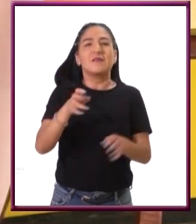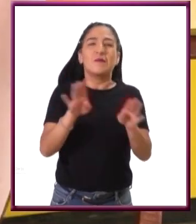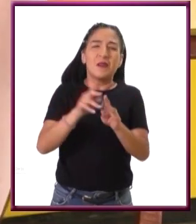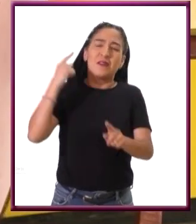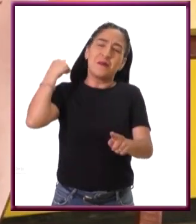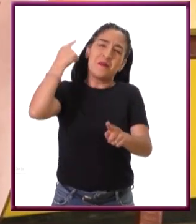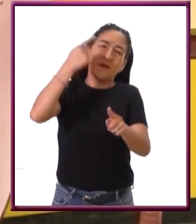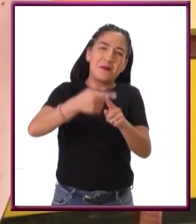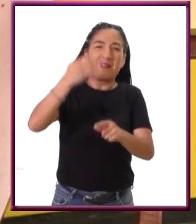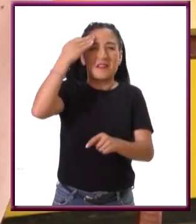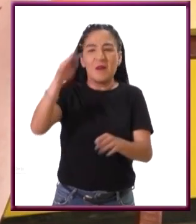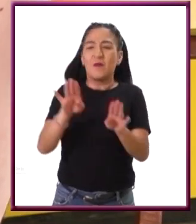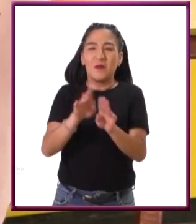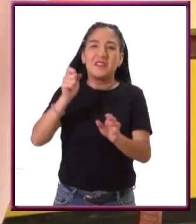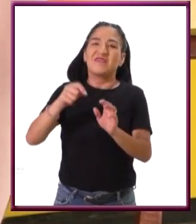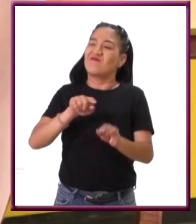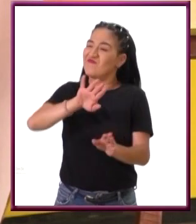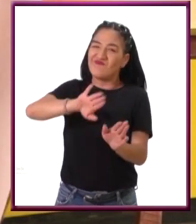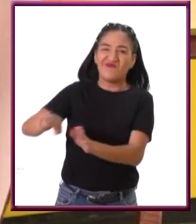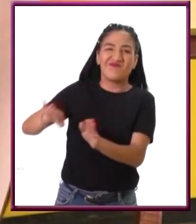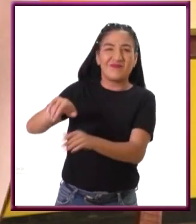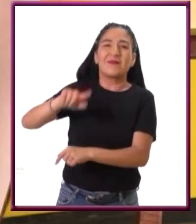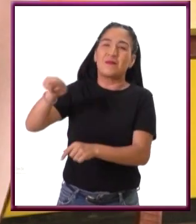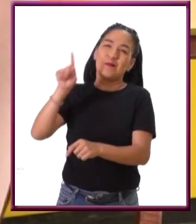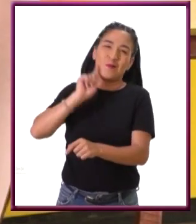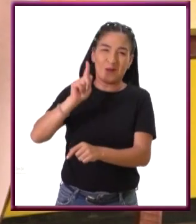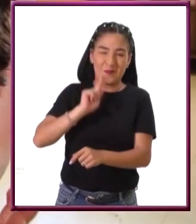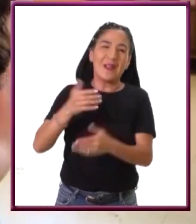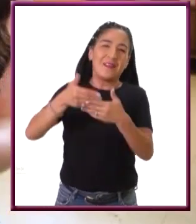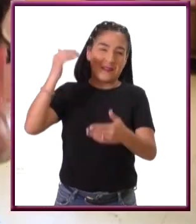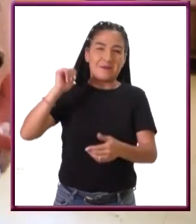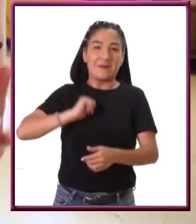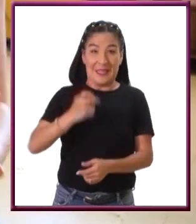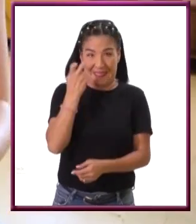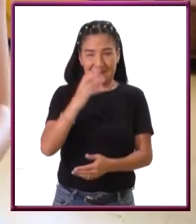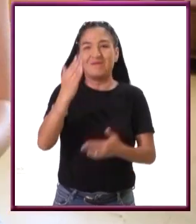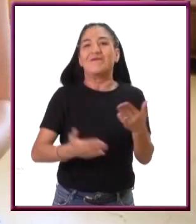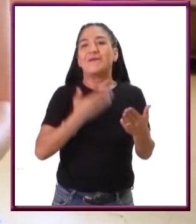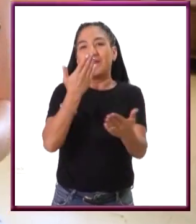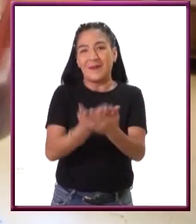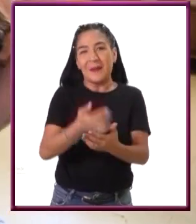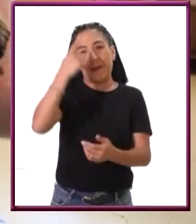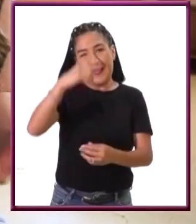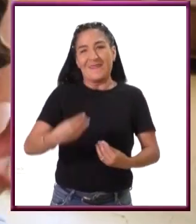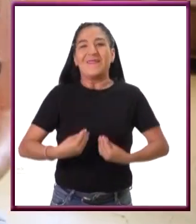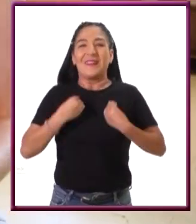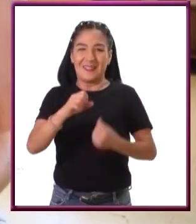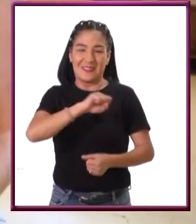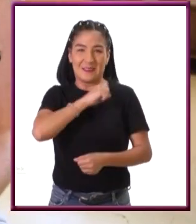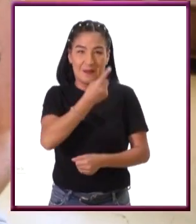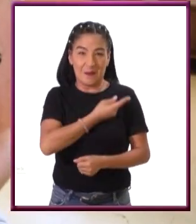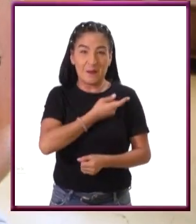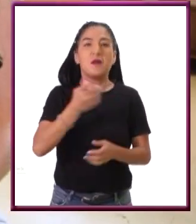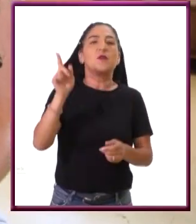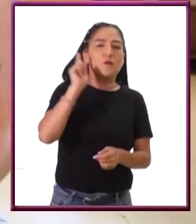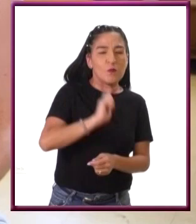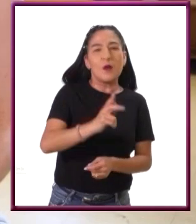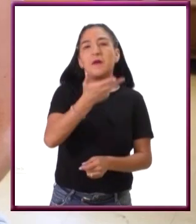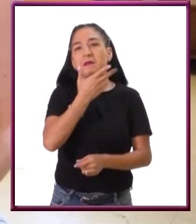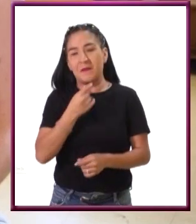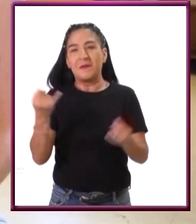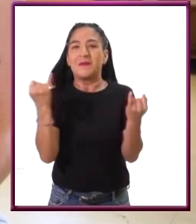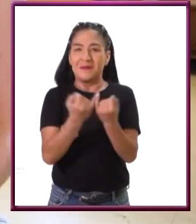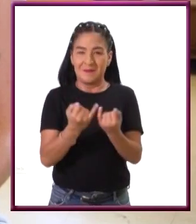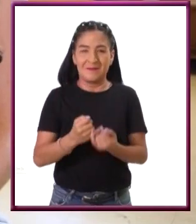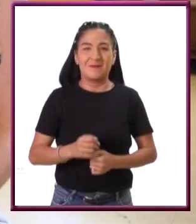Ese que durante tanto tiempo se negó a muchas otras. Es la propuesta, claro, para una vida saludable, tanto de